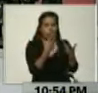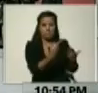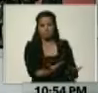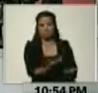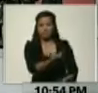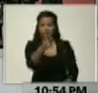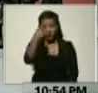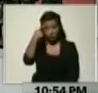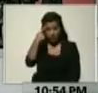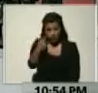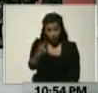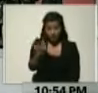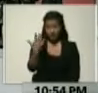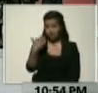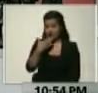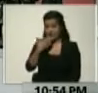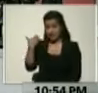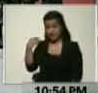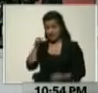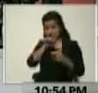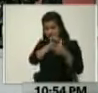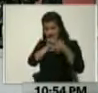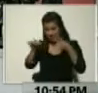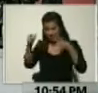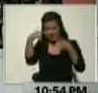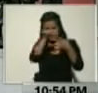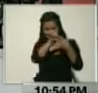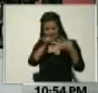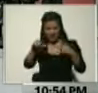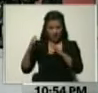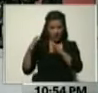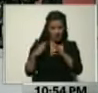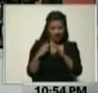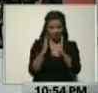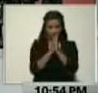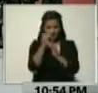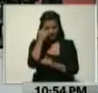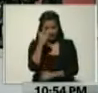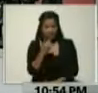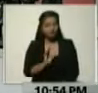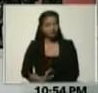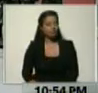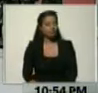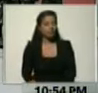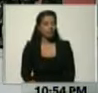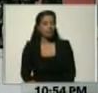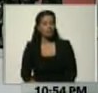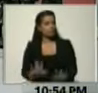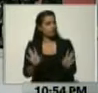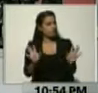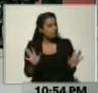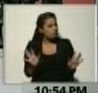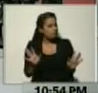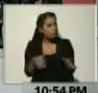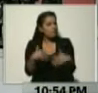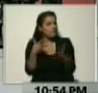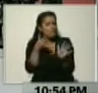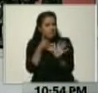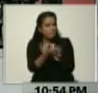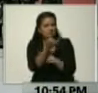estamos en plena Semana Santa, ¿vale? Y de repente se nos...